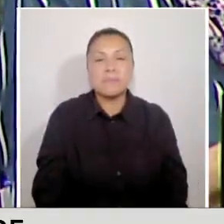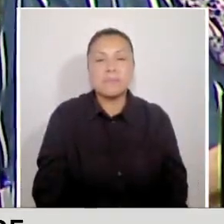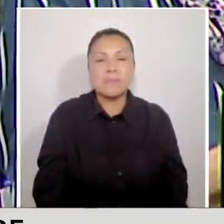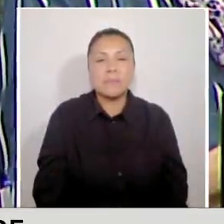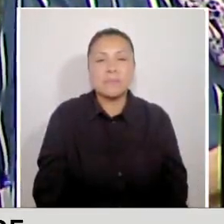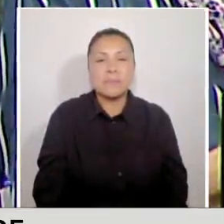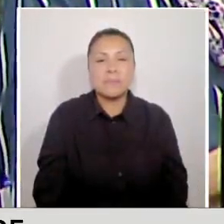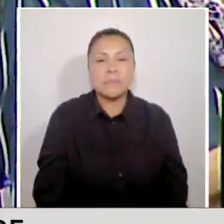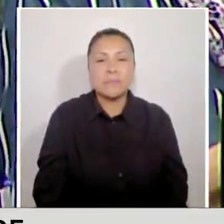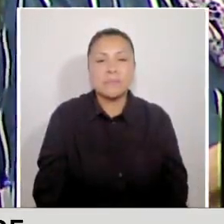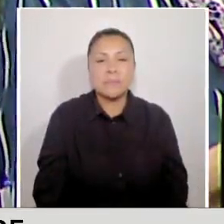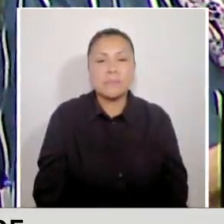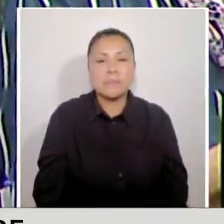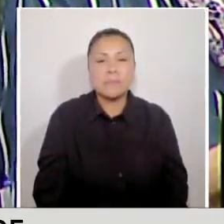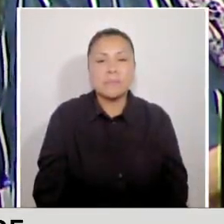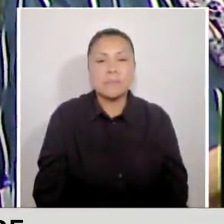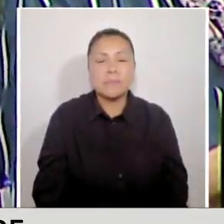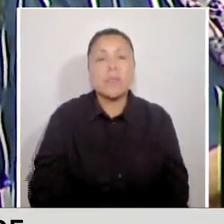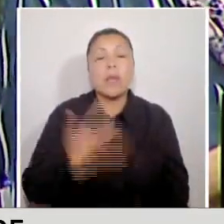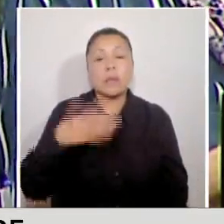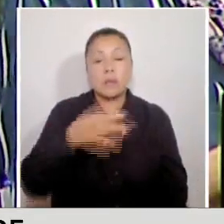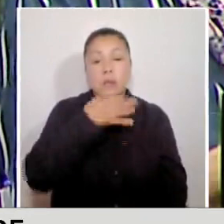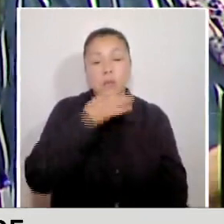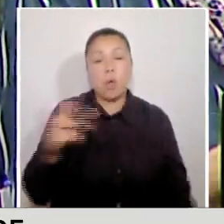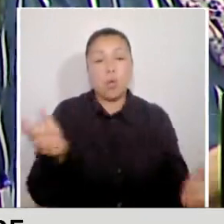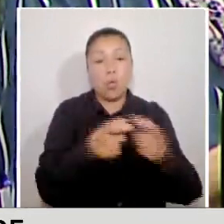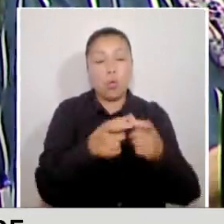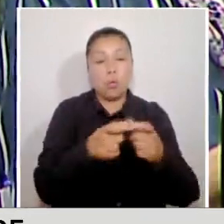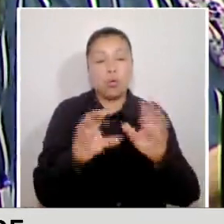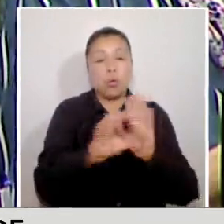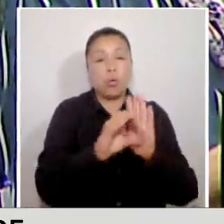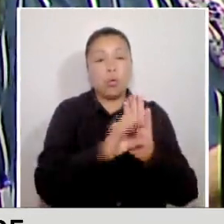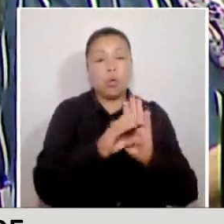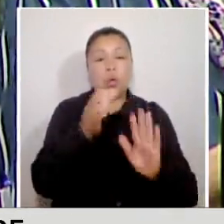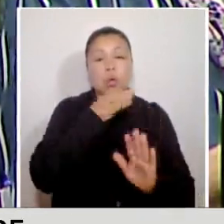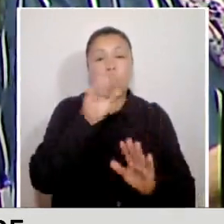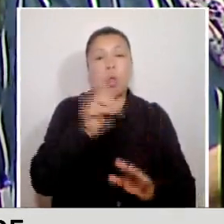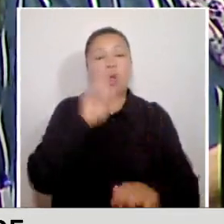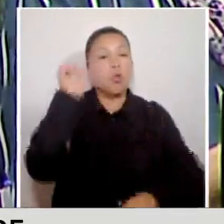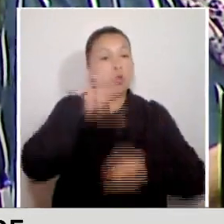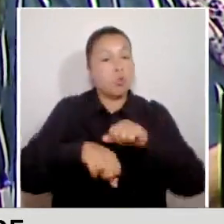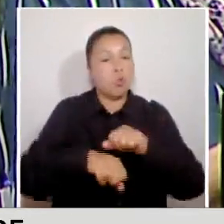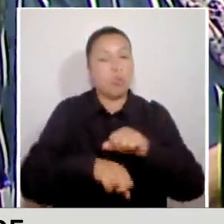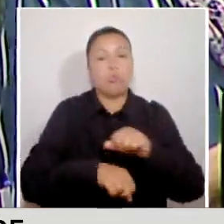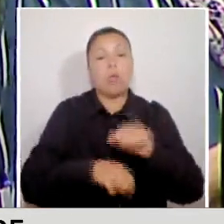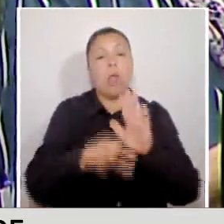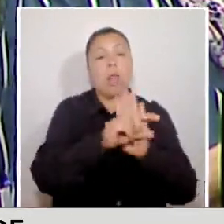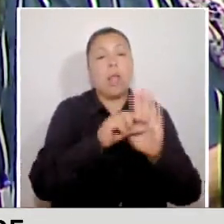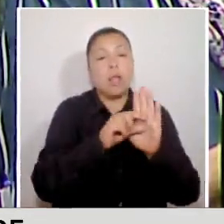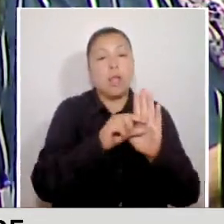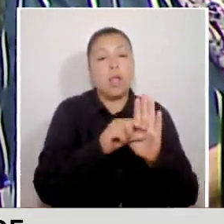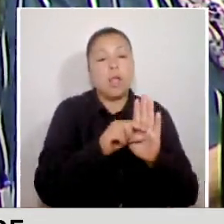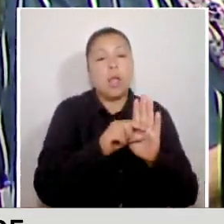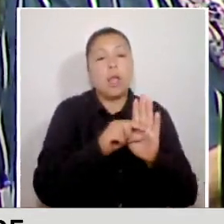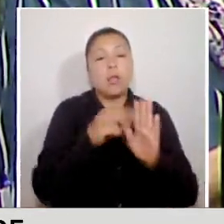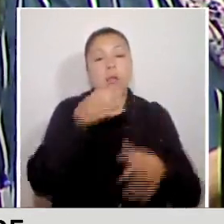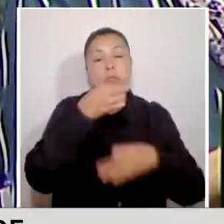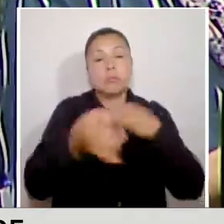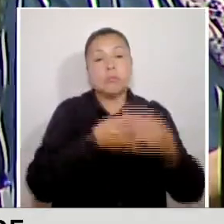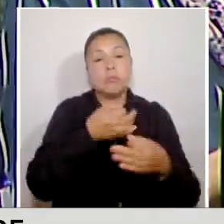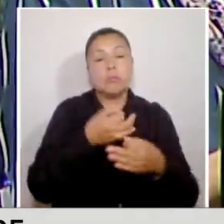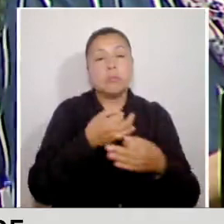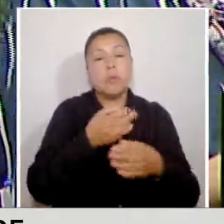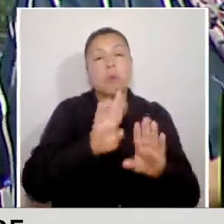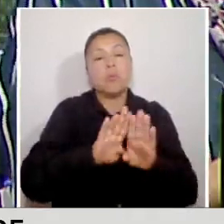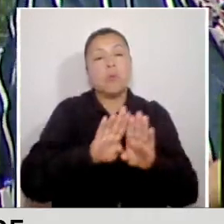nuevo Cabe hacer presente que la comisión de Constitución declaró inadmisible precedente por alejarse de las